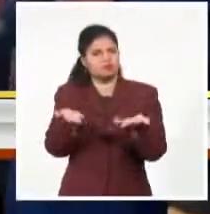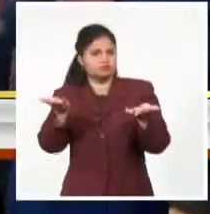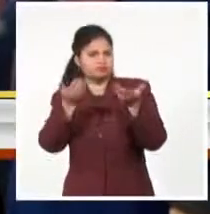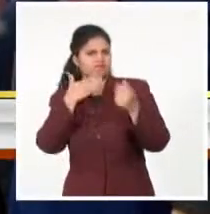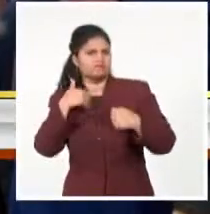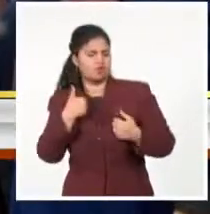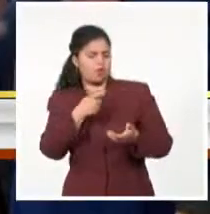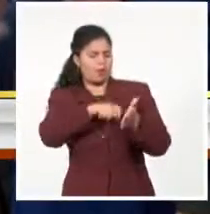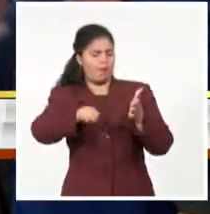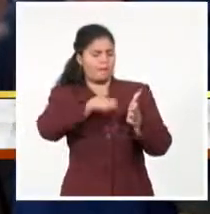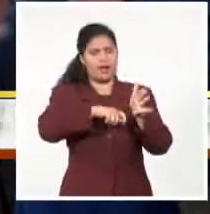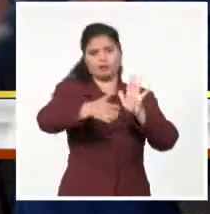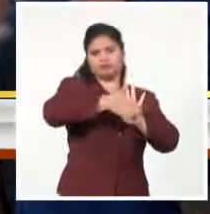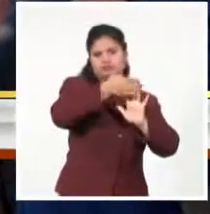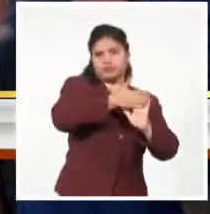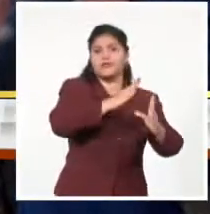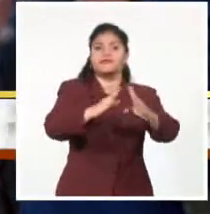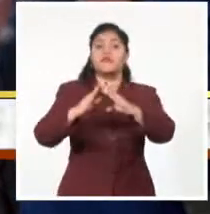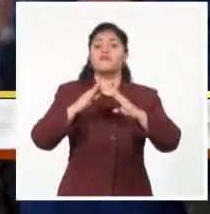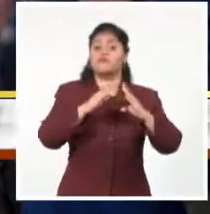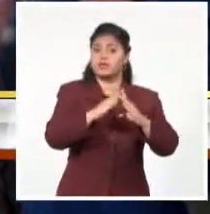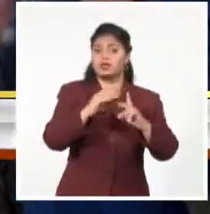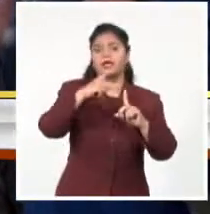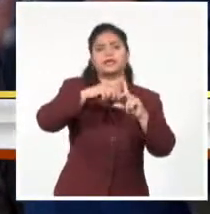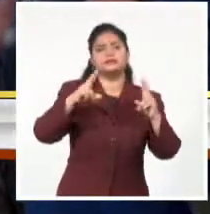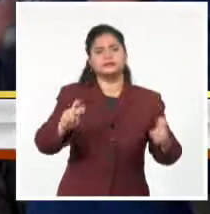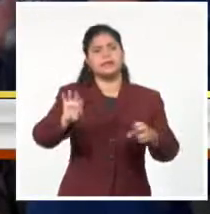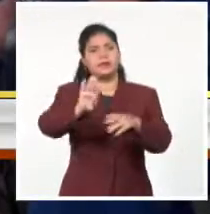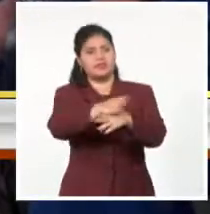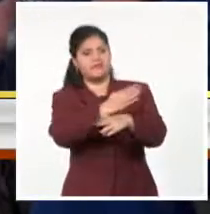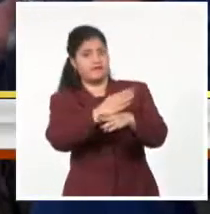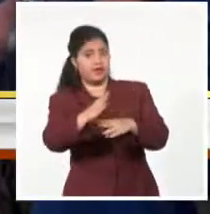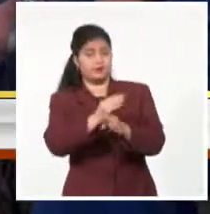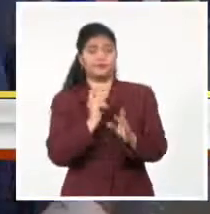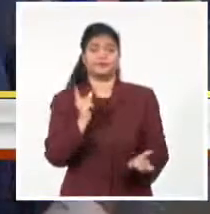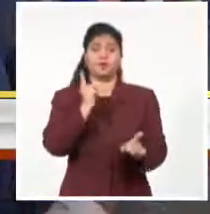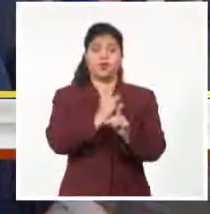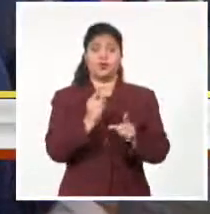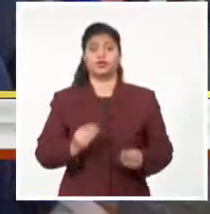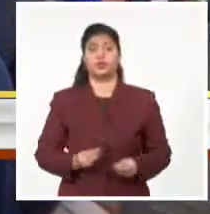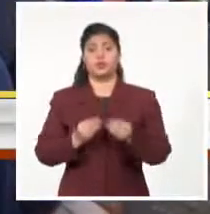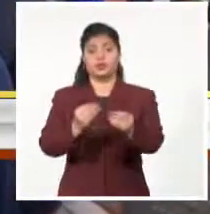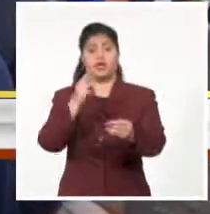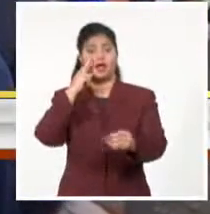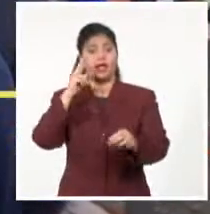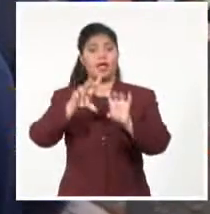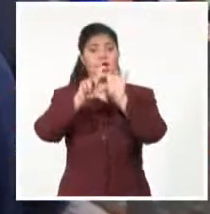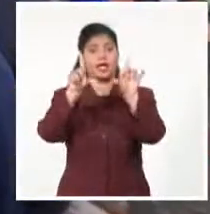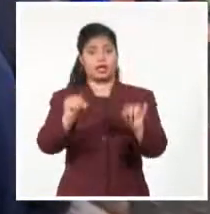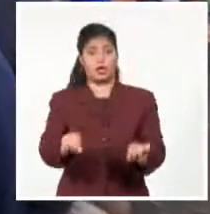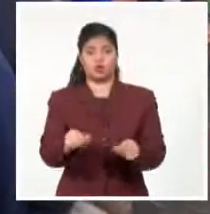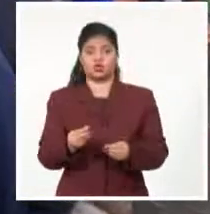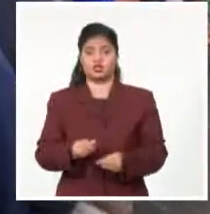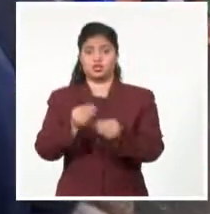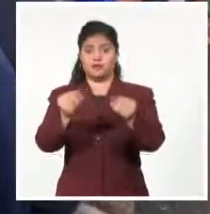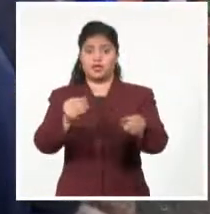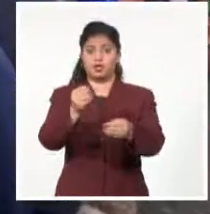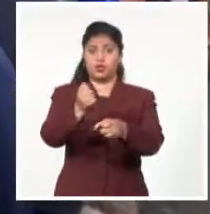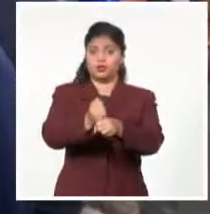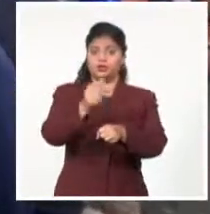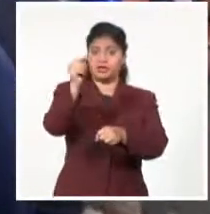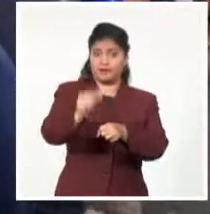acometen. Durante el encuentro, Díaz-Canel hizo un reconocimiento a los trabajadores del sector eléctrico que participaron en la recuperación en La